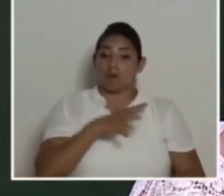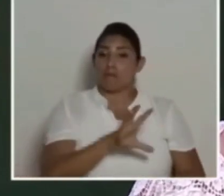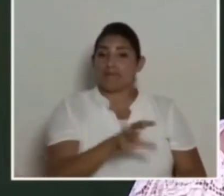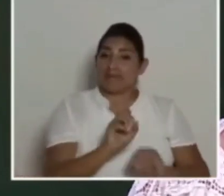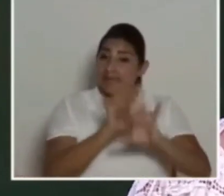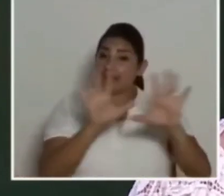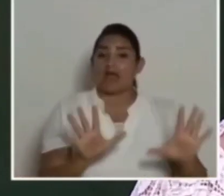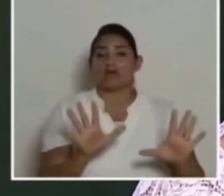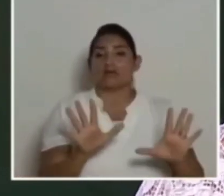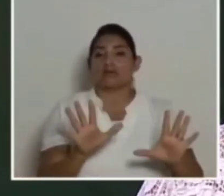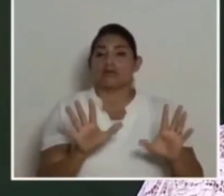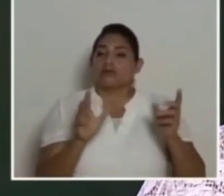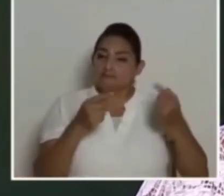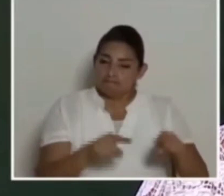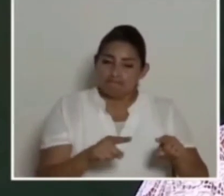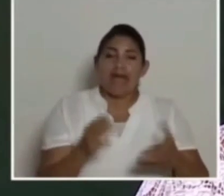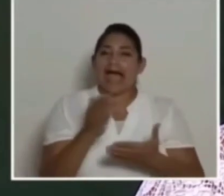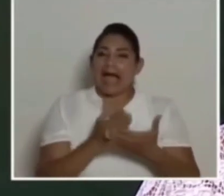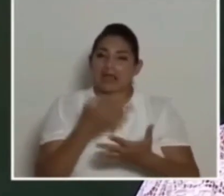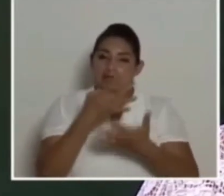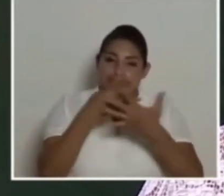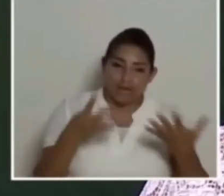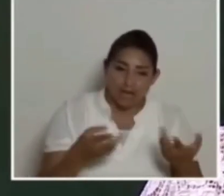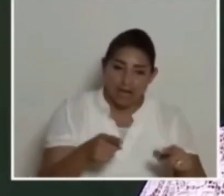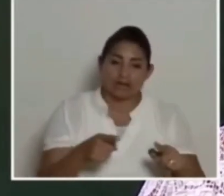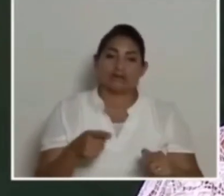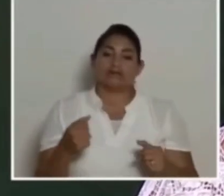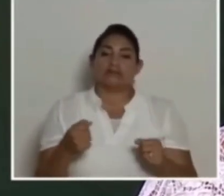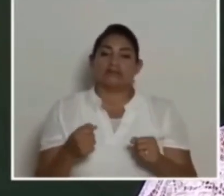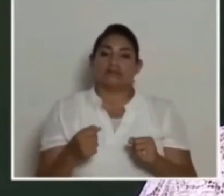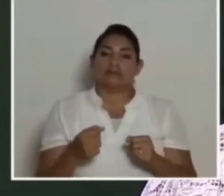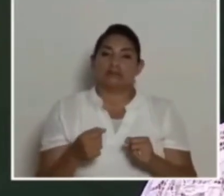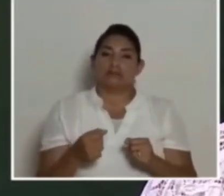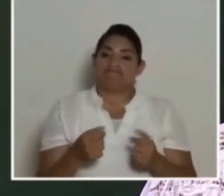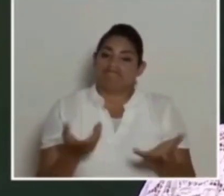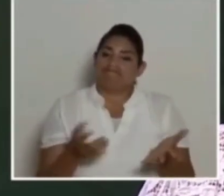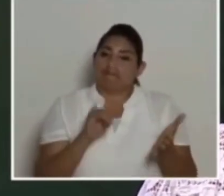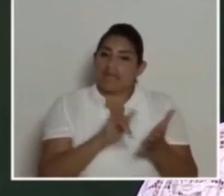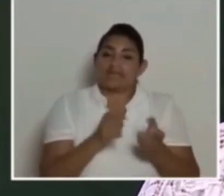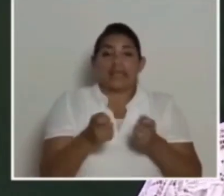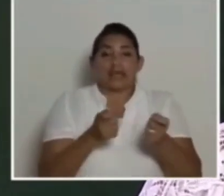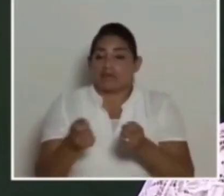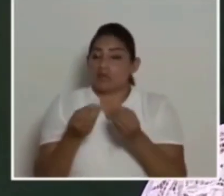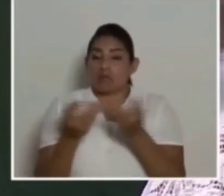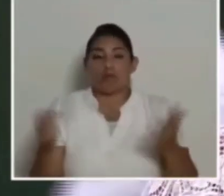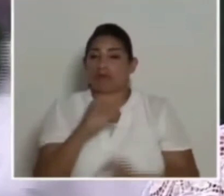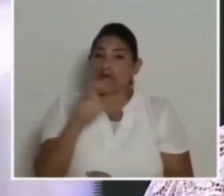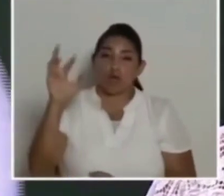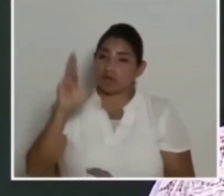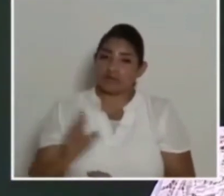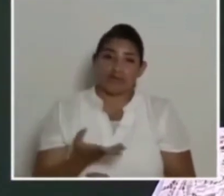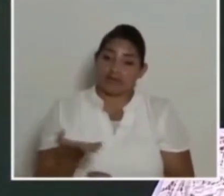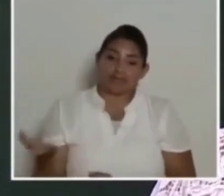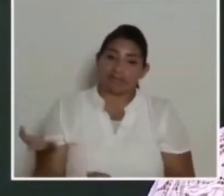propiedad claro puede meter a alguien a la cárcel. Y así es la administración pública de Costa